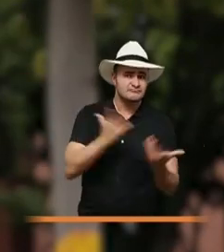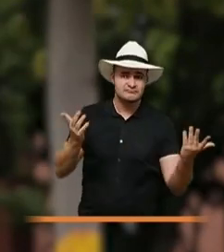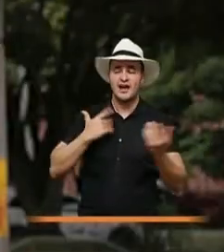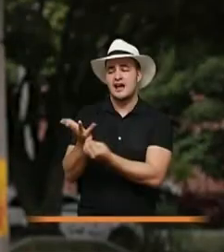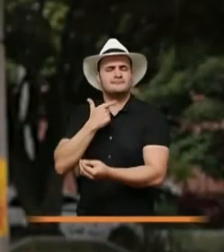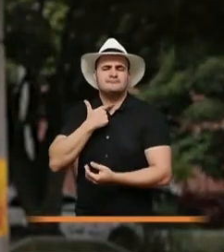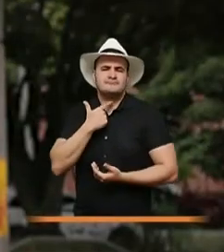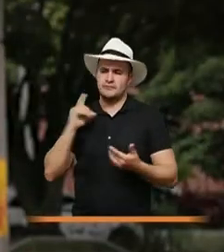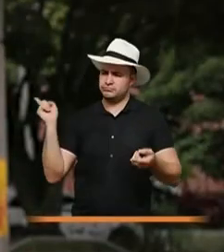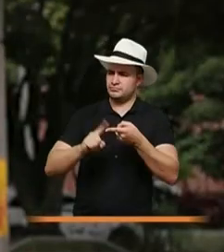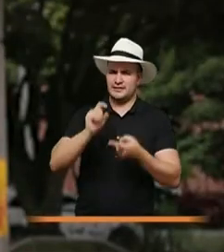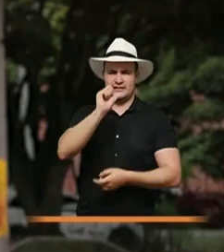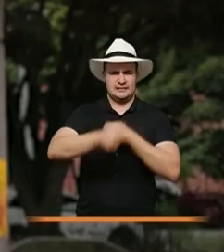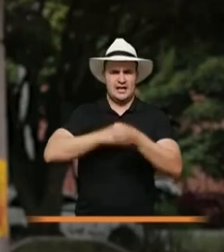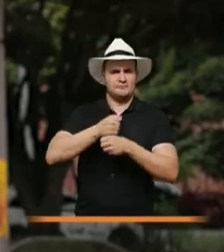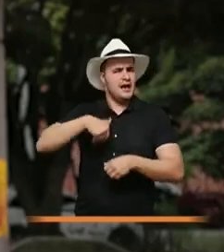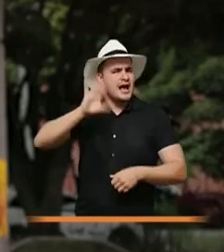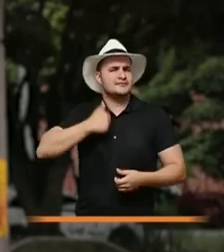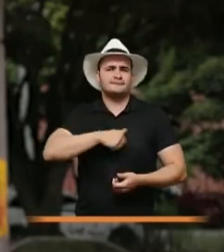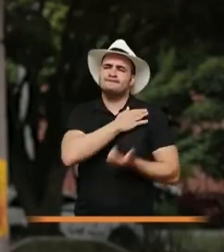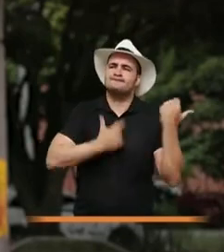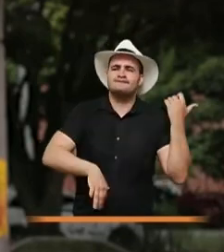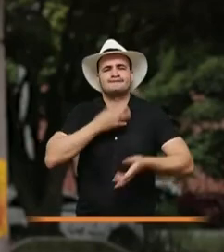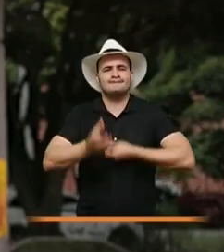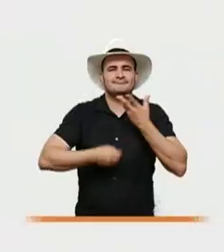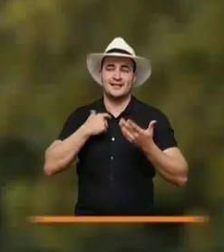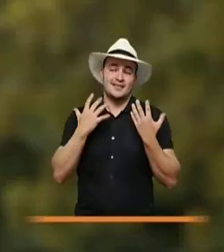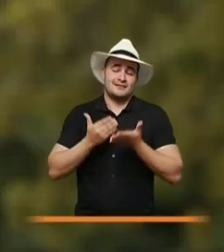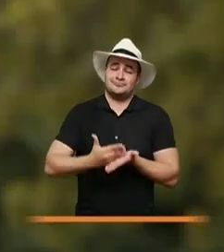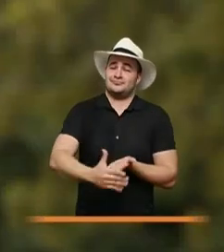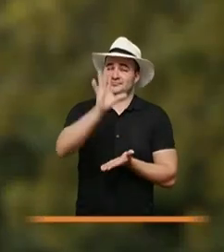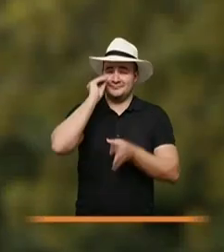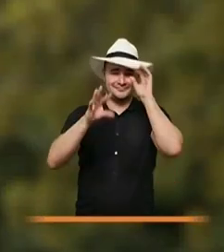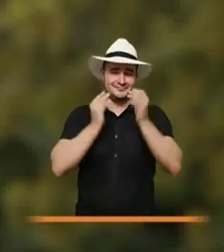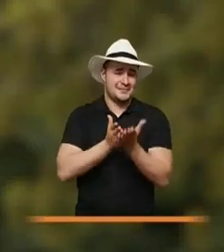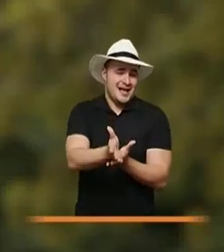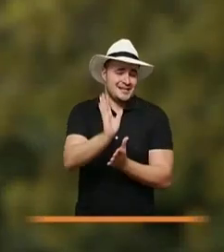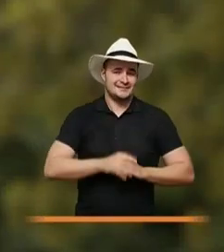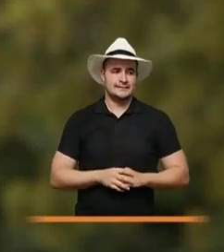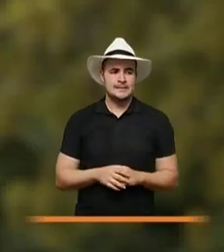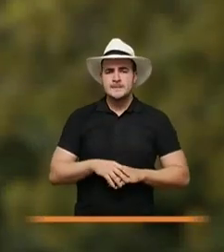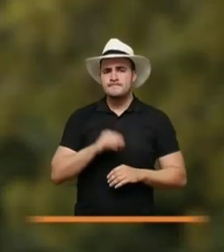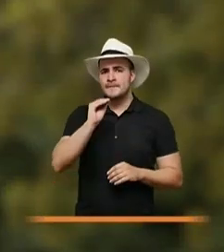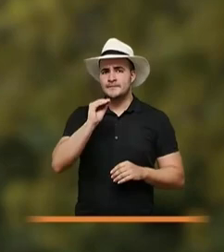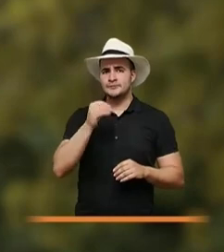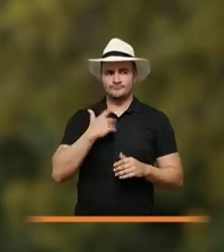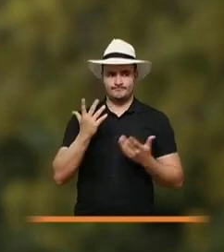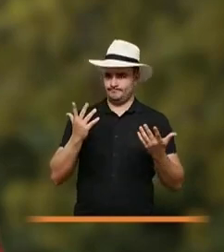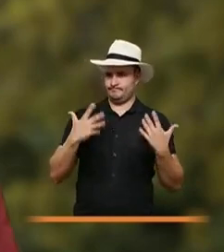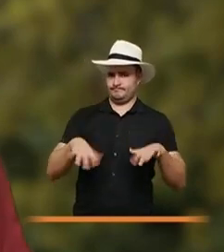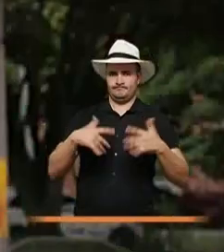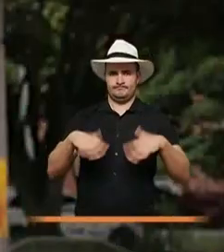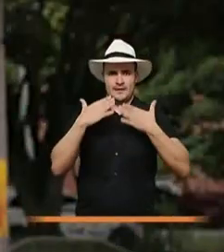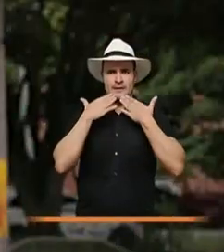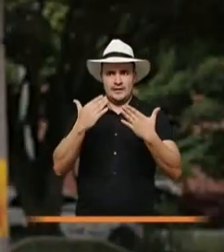al servicio de la trova y con ganas de seguir aprendiendo esta ha sido una creación que ha llegado a lo